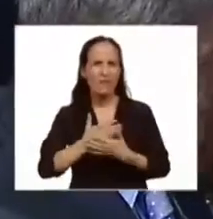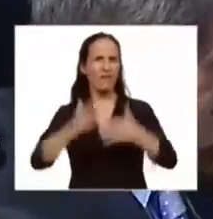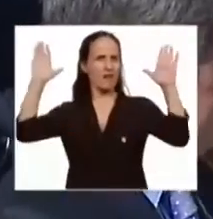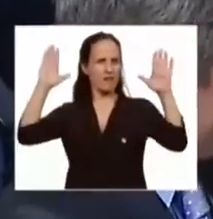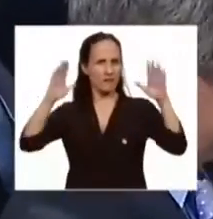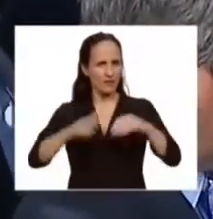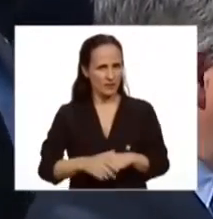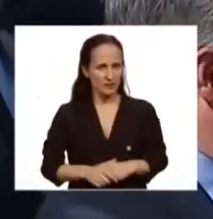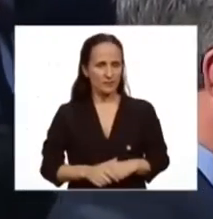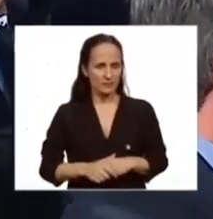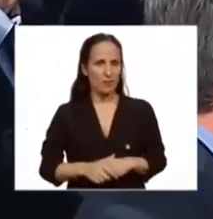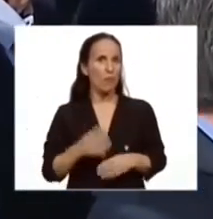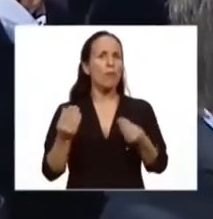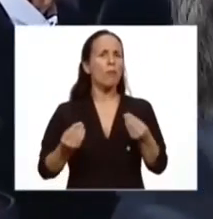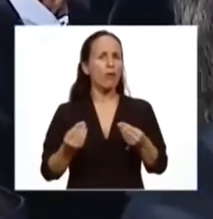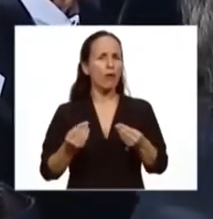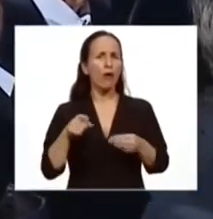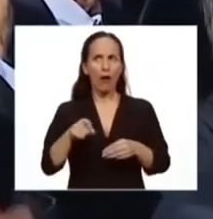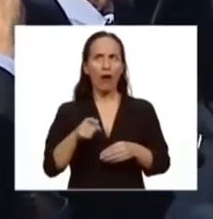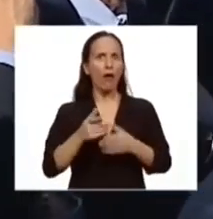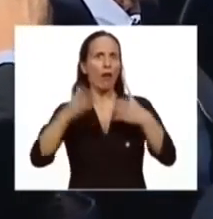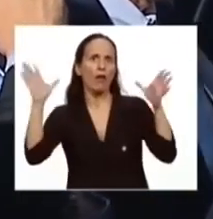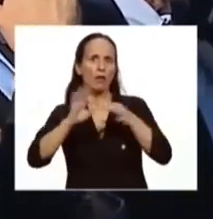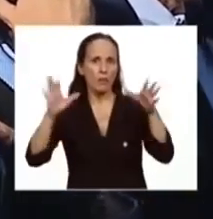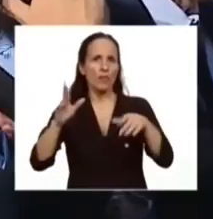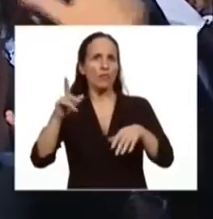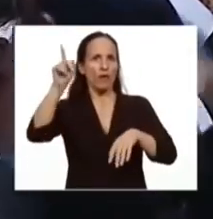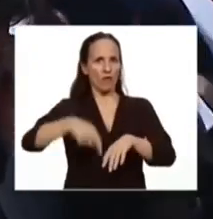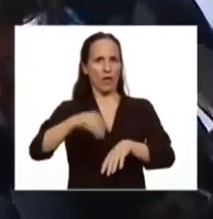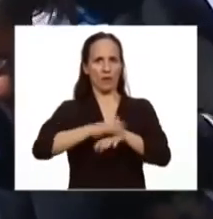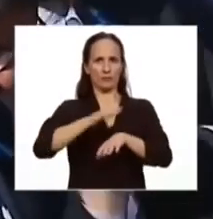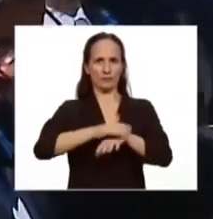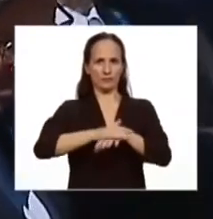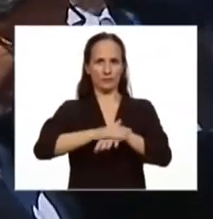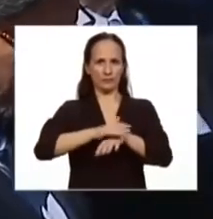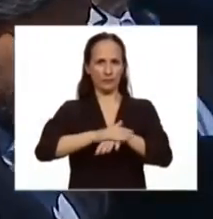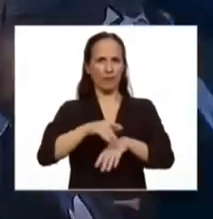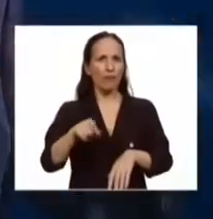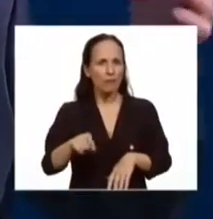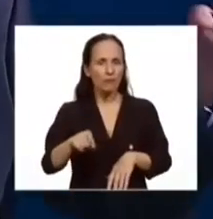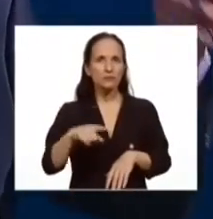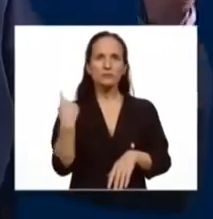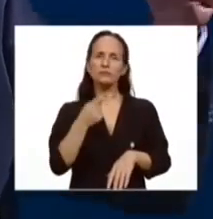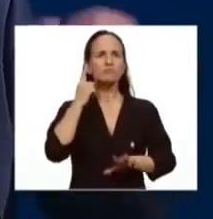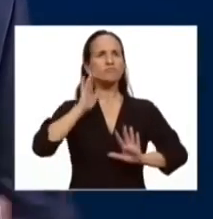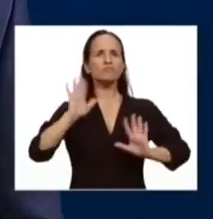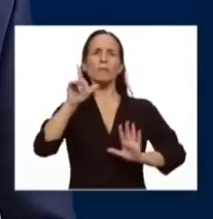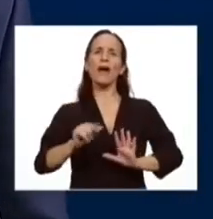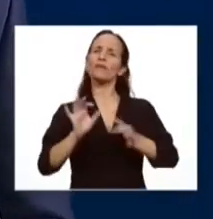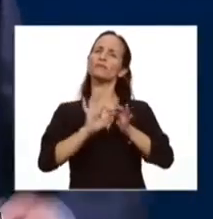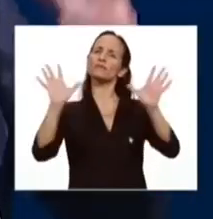porque eso conlleva una responsabilidad, porque no se agota en decir, el país es